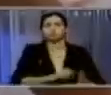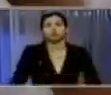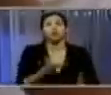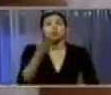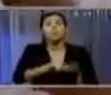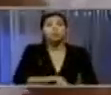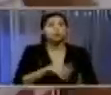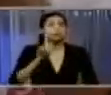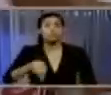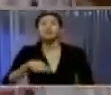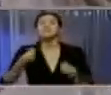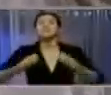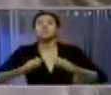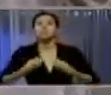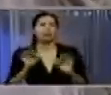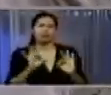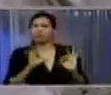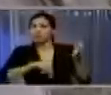vivos.